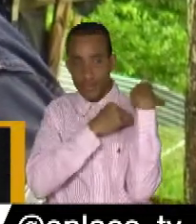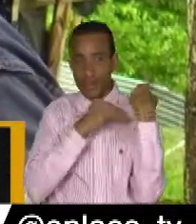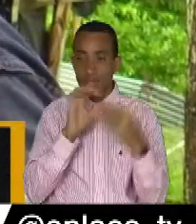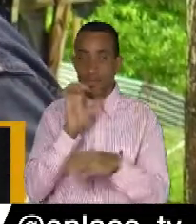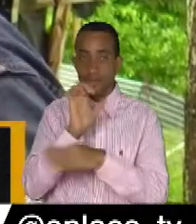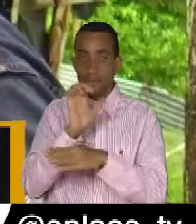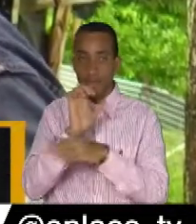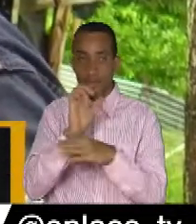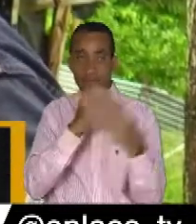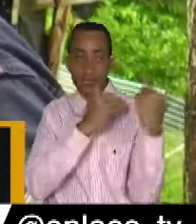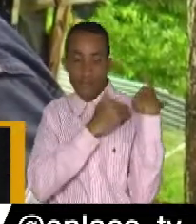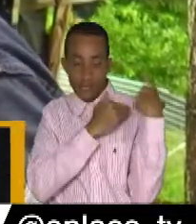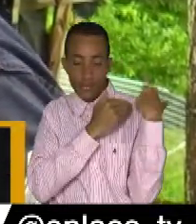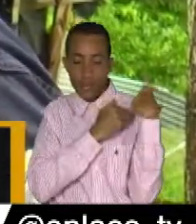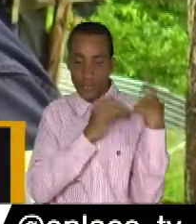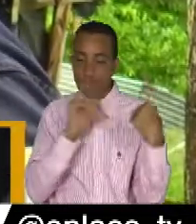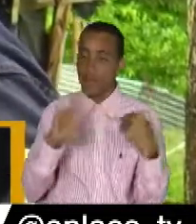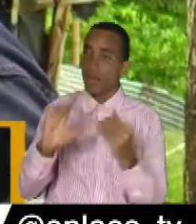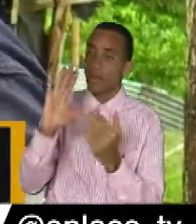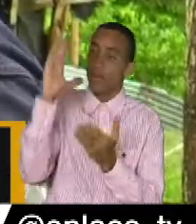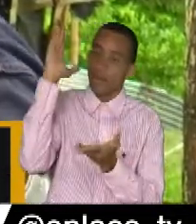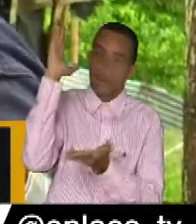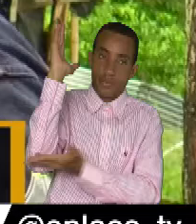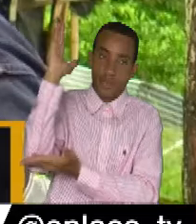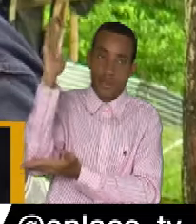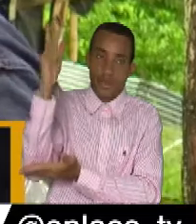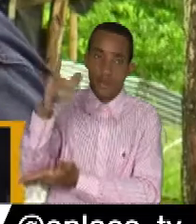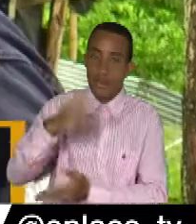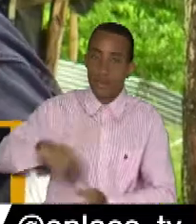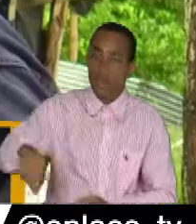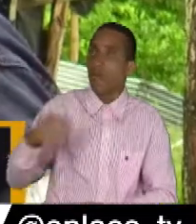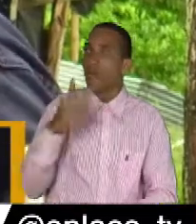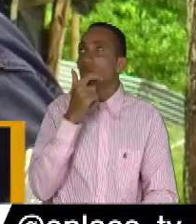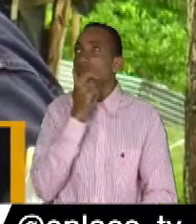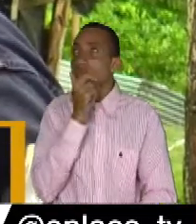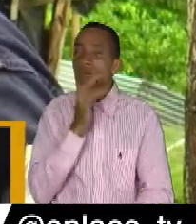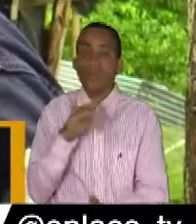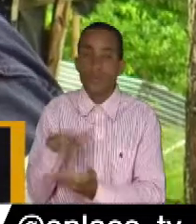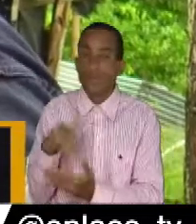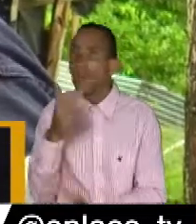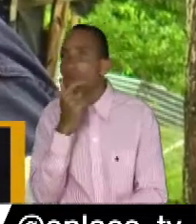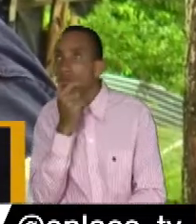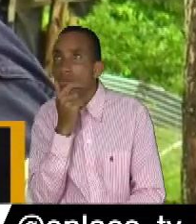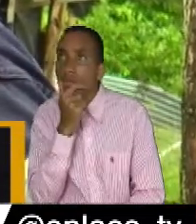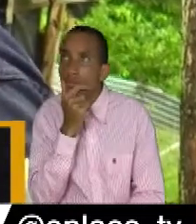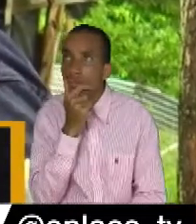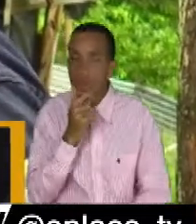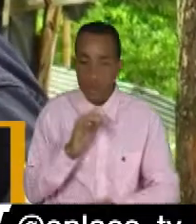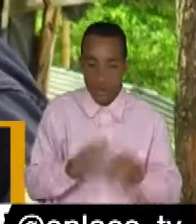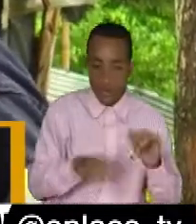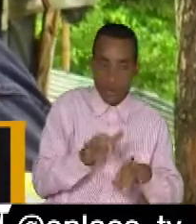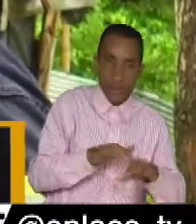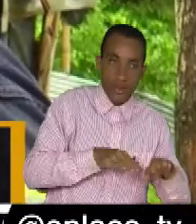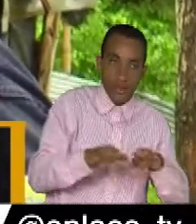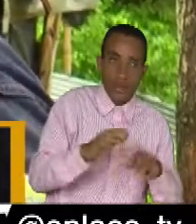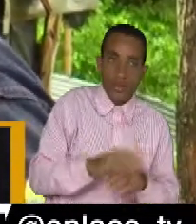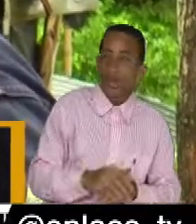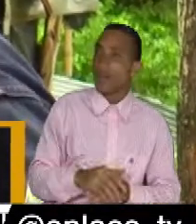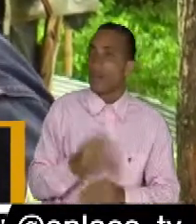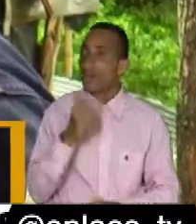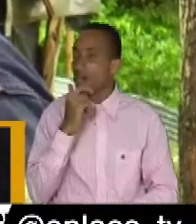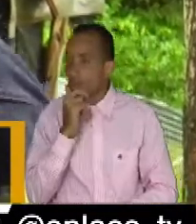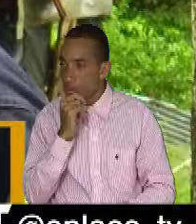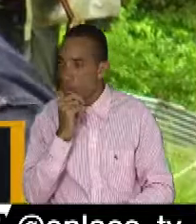de hacer esta situación de los árboles. Ellos valoran los árboles y nosotros como Secretaría de Infraestructura ejecutamos la